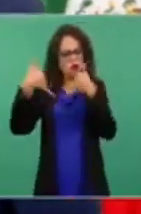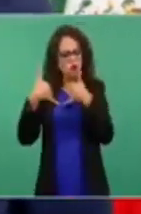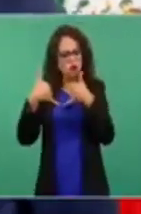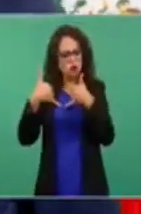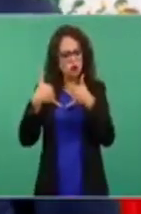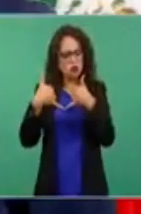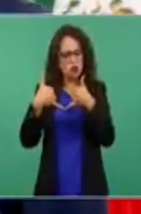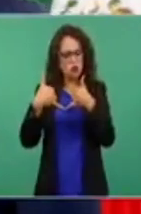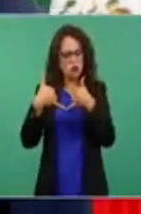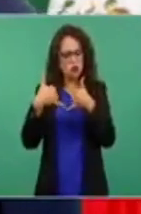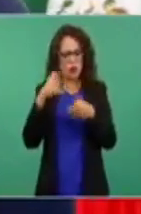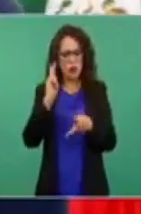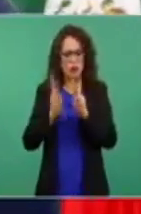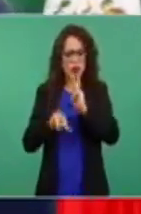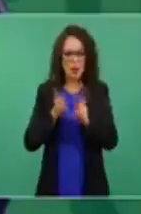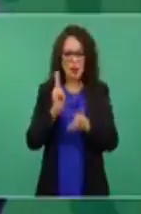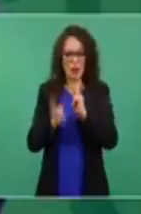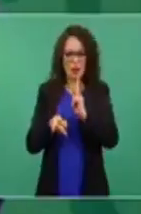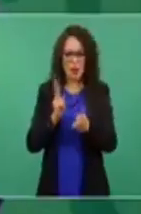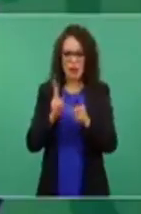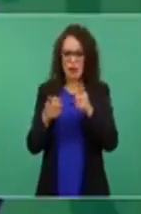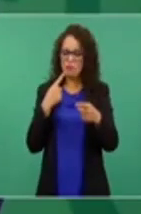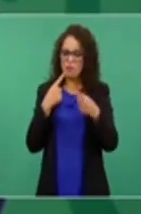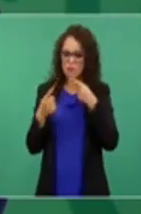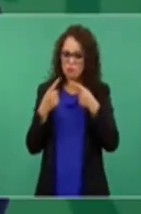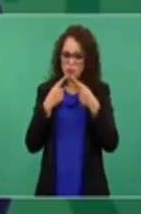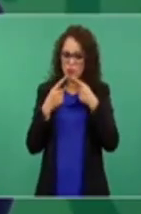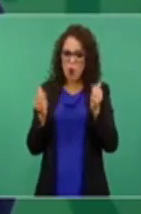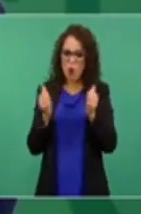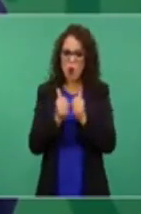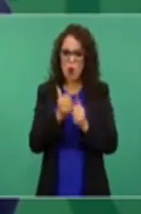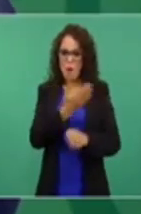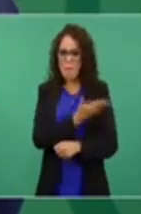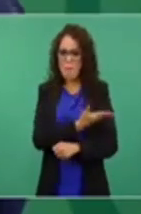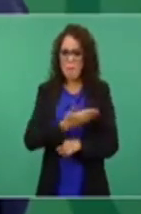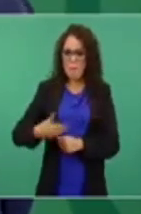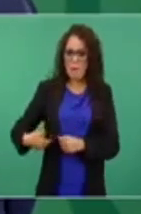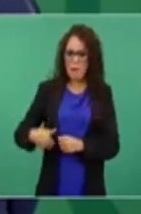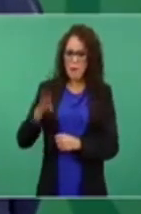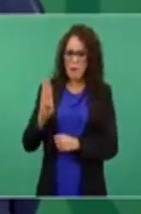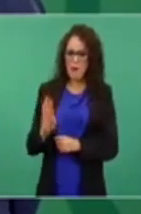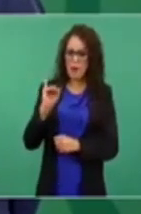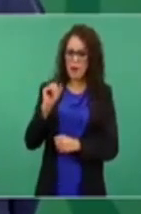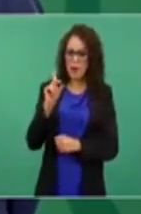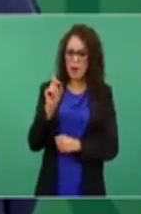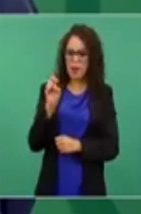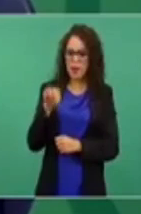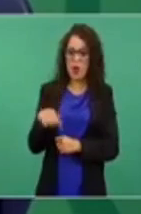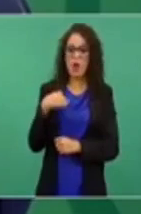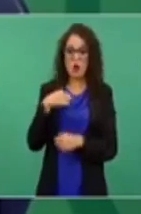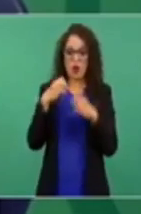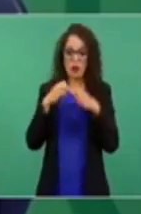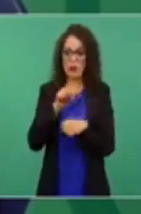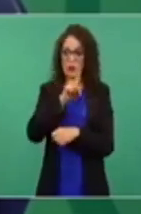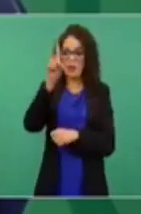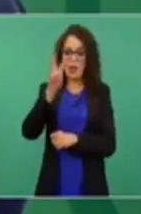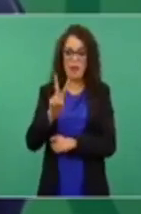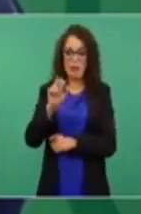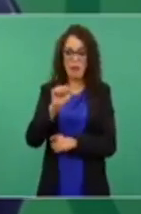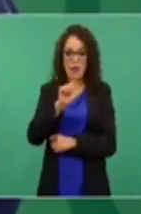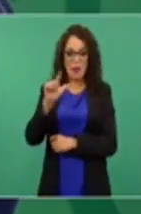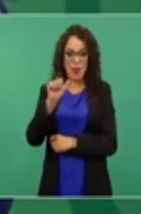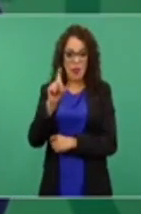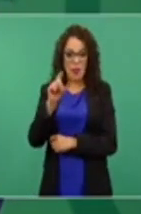yo en Valladolid y hablé por teléfono con el presidente Biden, ya cuando lo